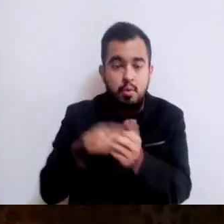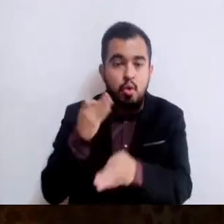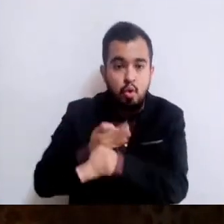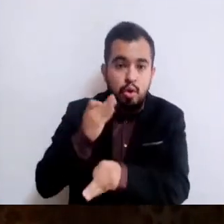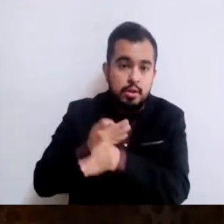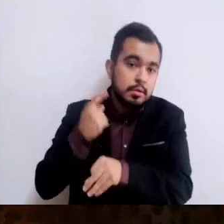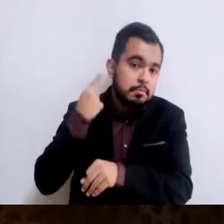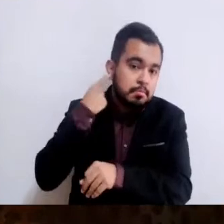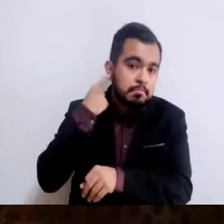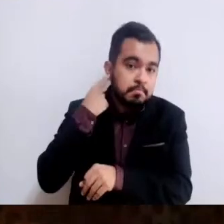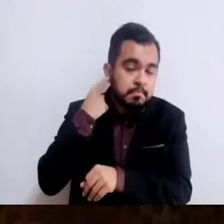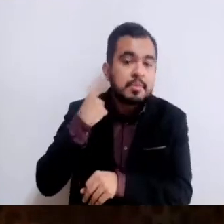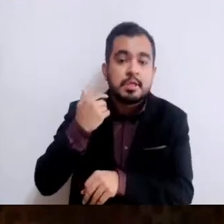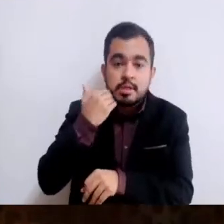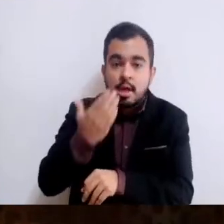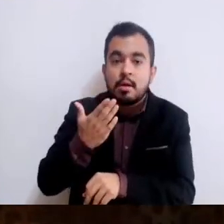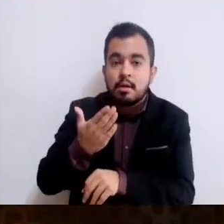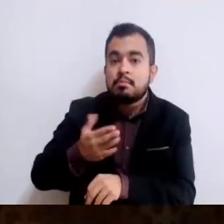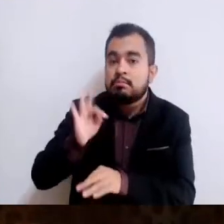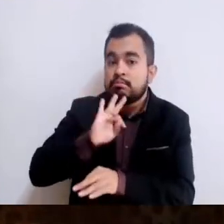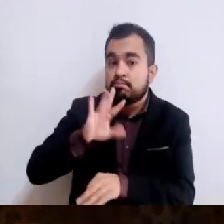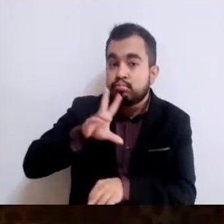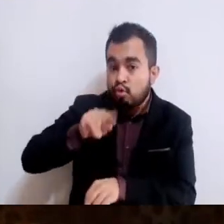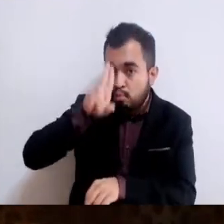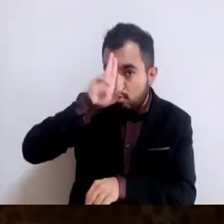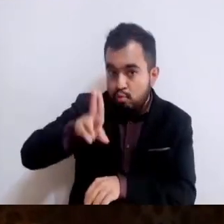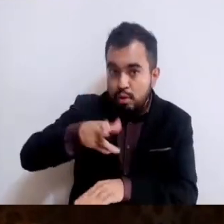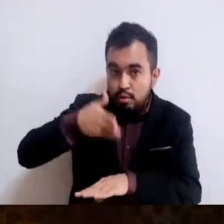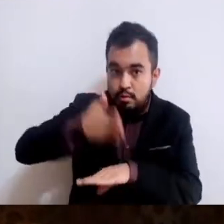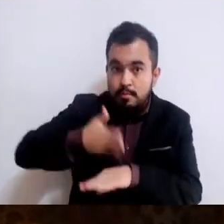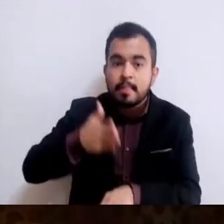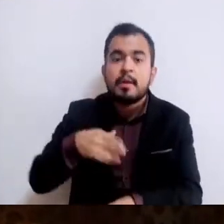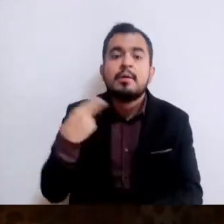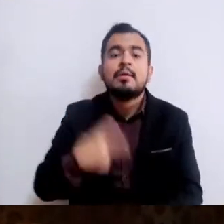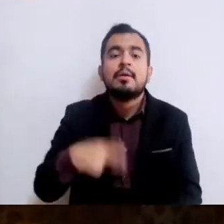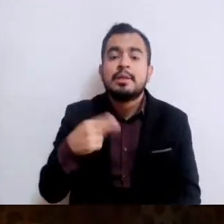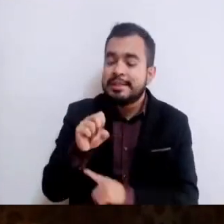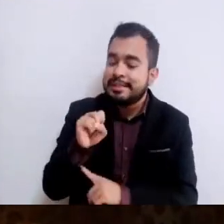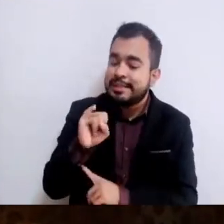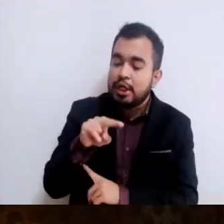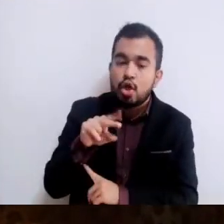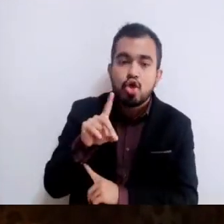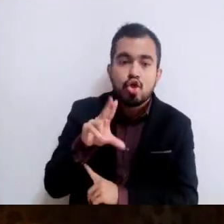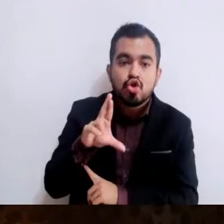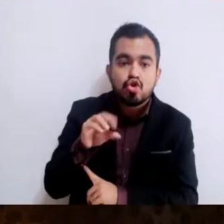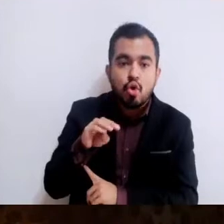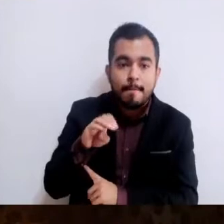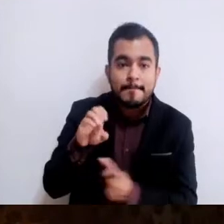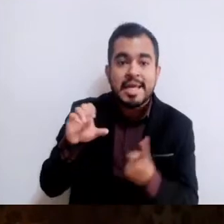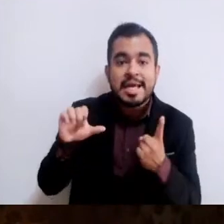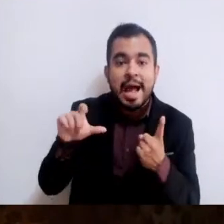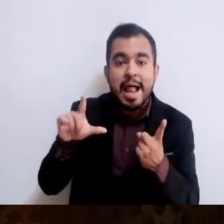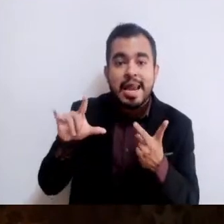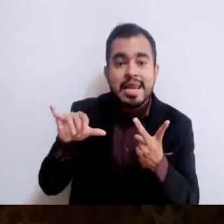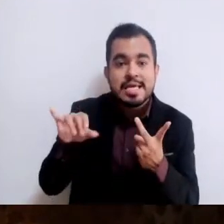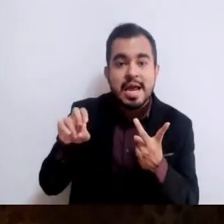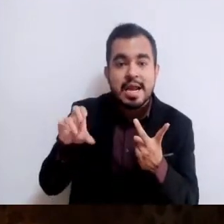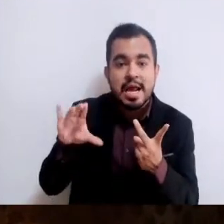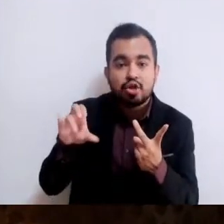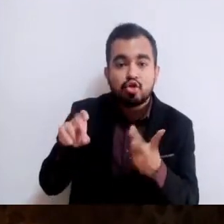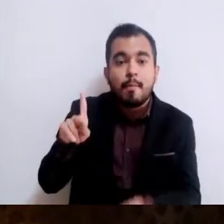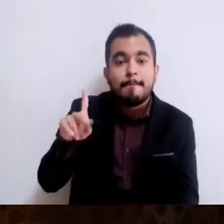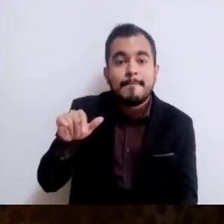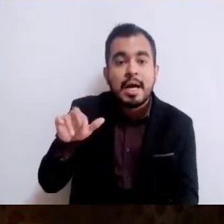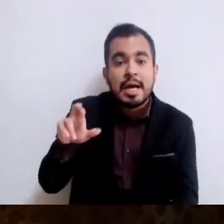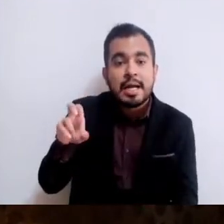entidad. Hablamos del llamado síndrome de alienación parental. Actualmente, más de